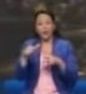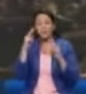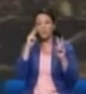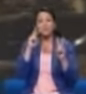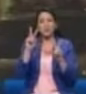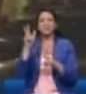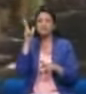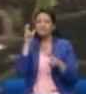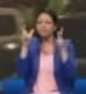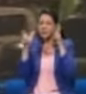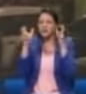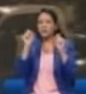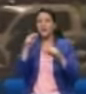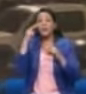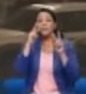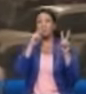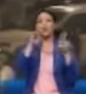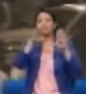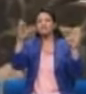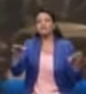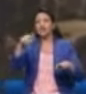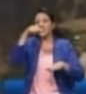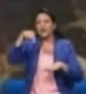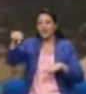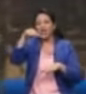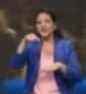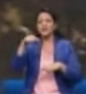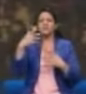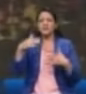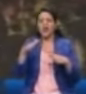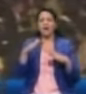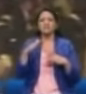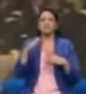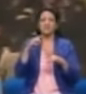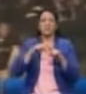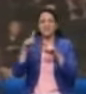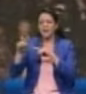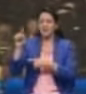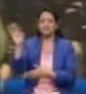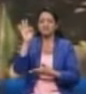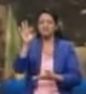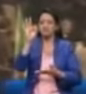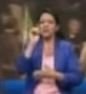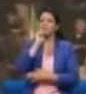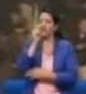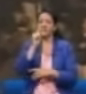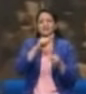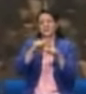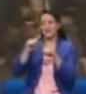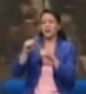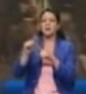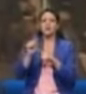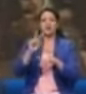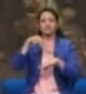pueden escuchar, hay una pequeña tarima ubicada en la sede de Alianza País, donde se han realizado algunas presentaciones artísticas y donde también han tomado la